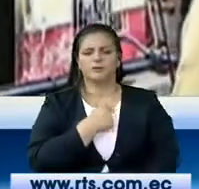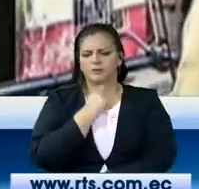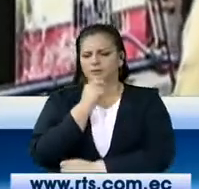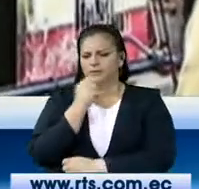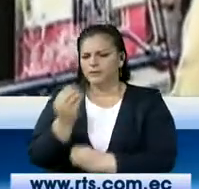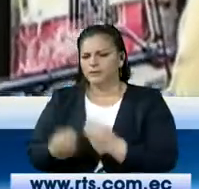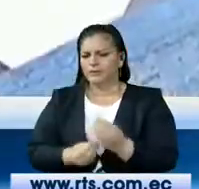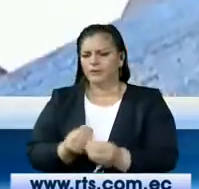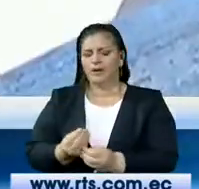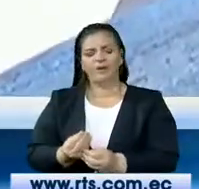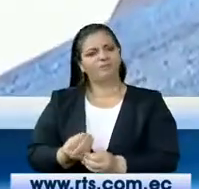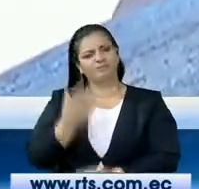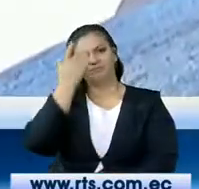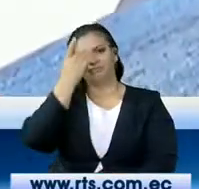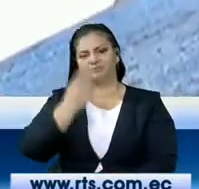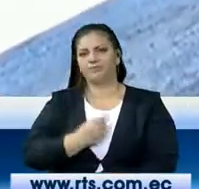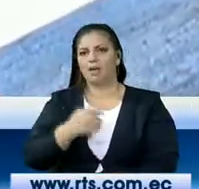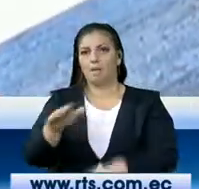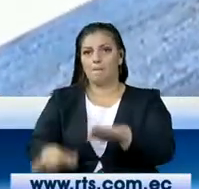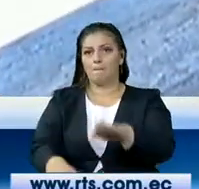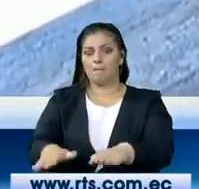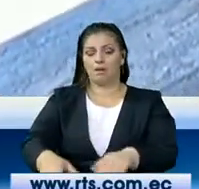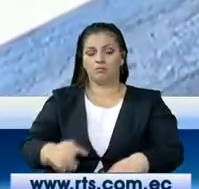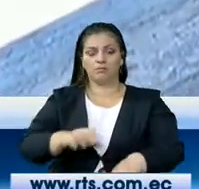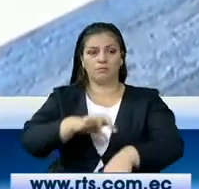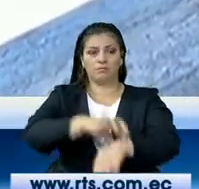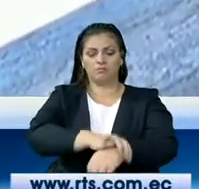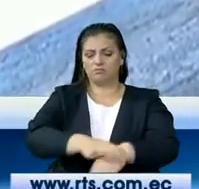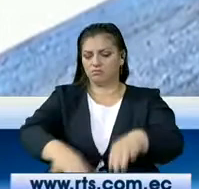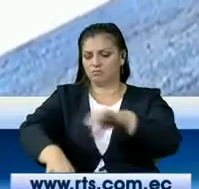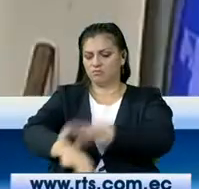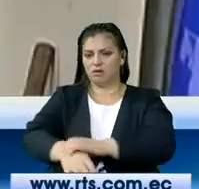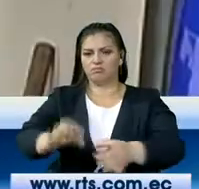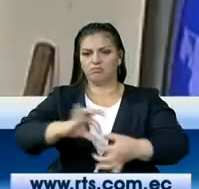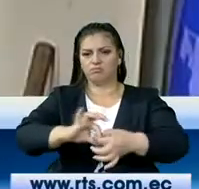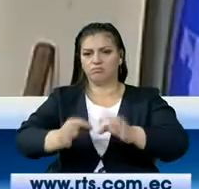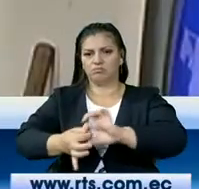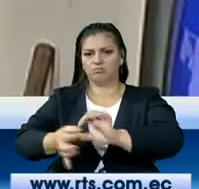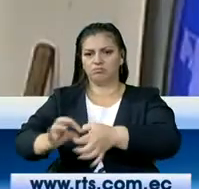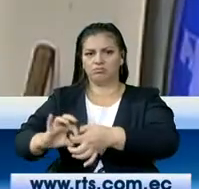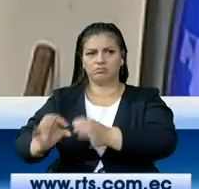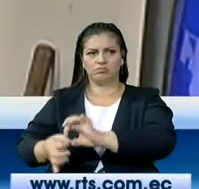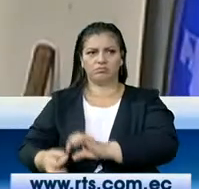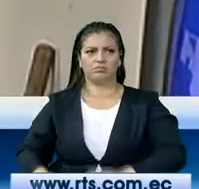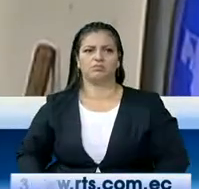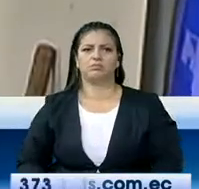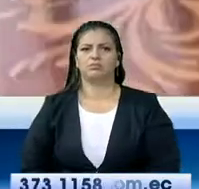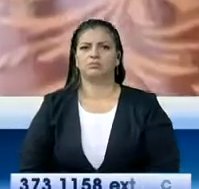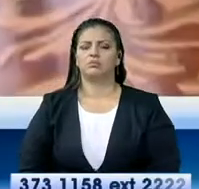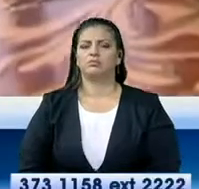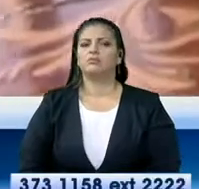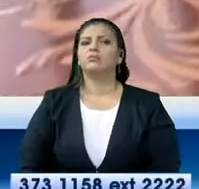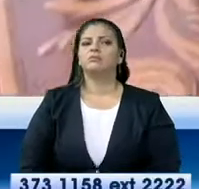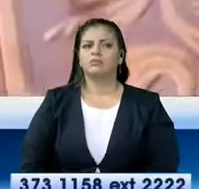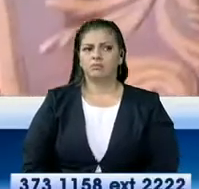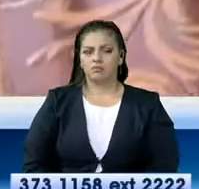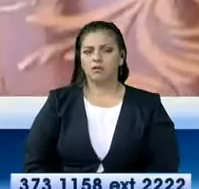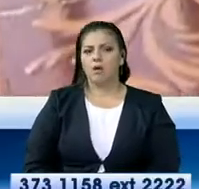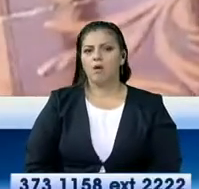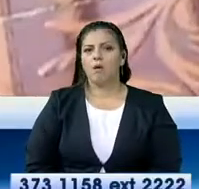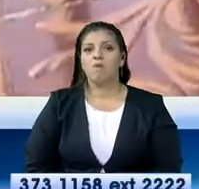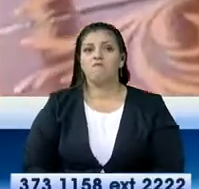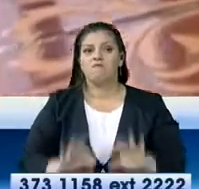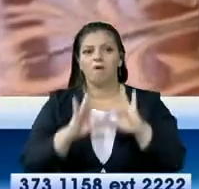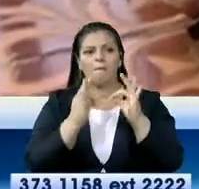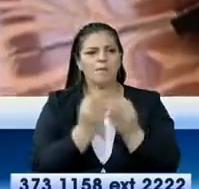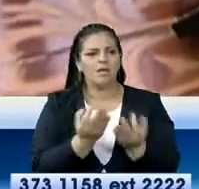empezó a probar la droga y no la dejó. Se ha llevado cosas para vender de casa de varios familiares. Escapó de un centro de